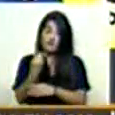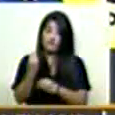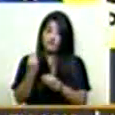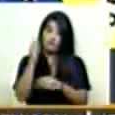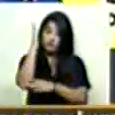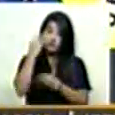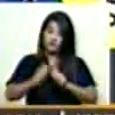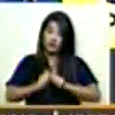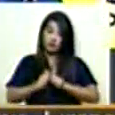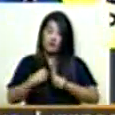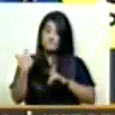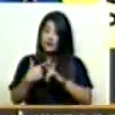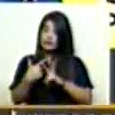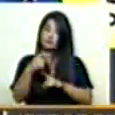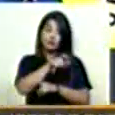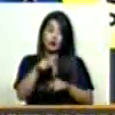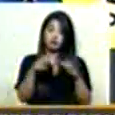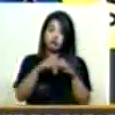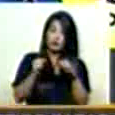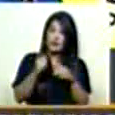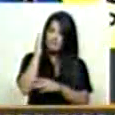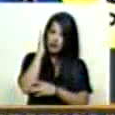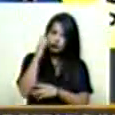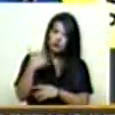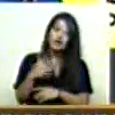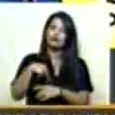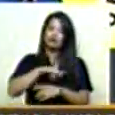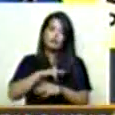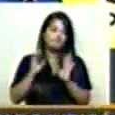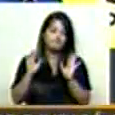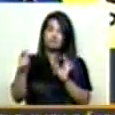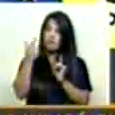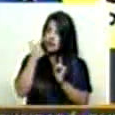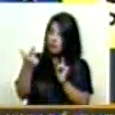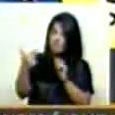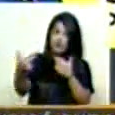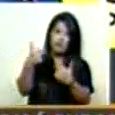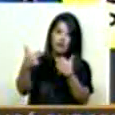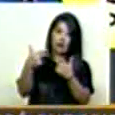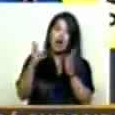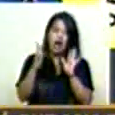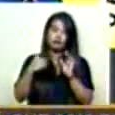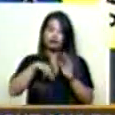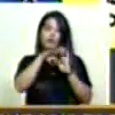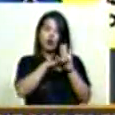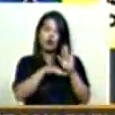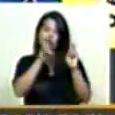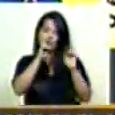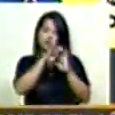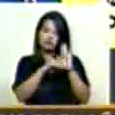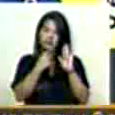e integridad de los funcionarios se procedió con los protocolos definidos para